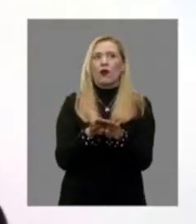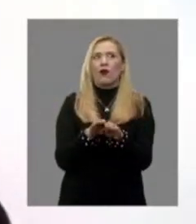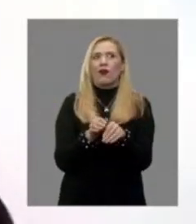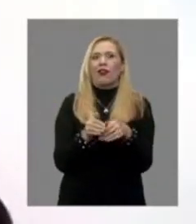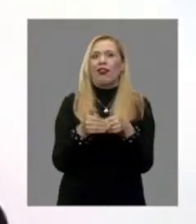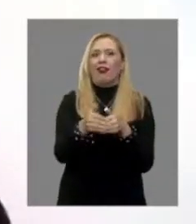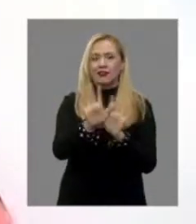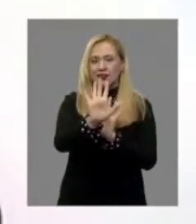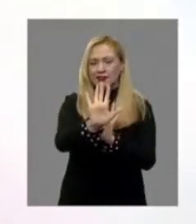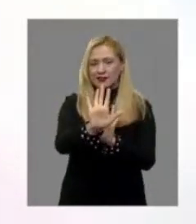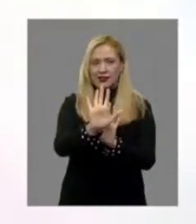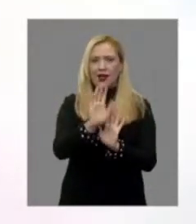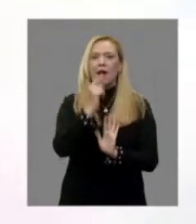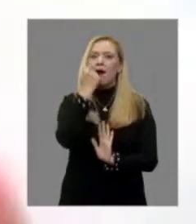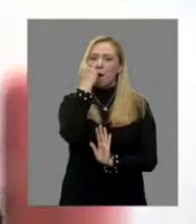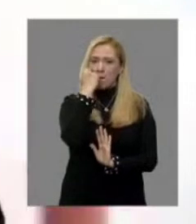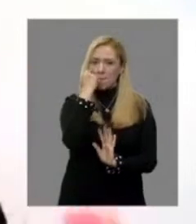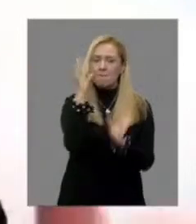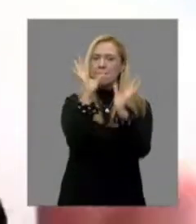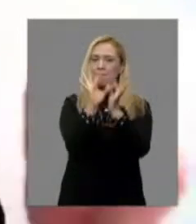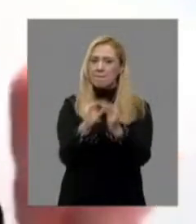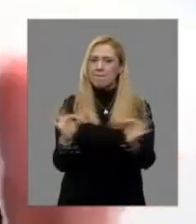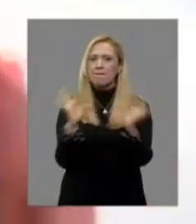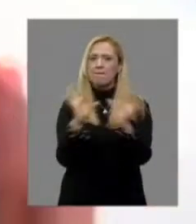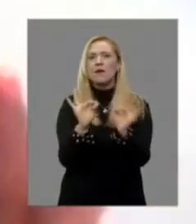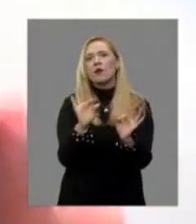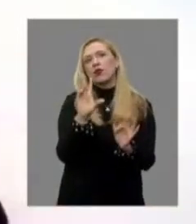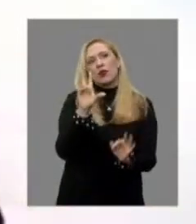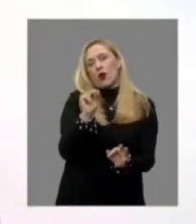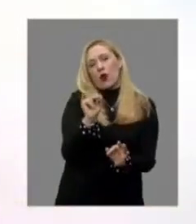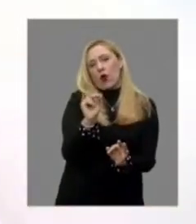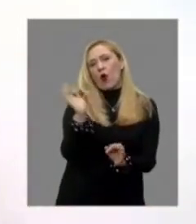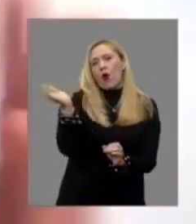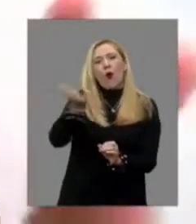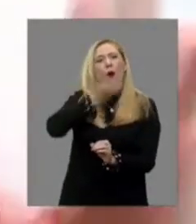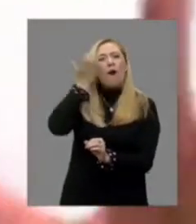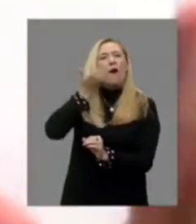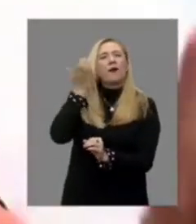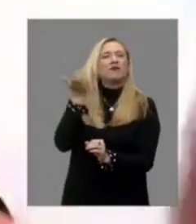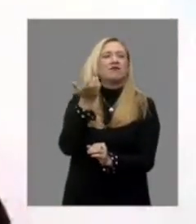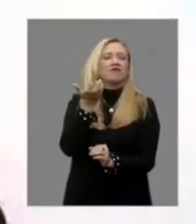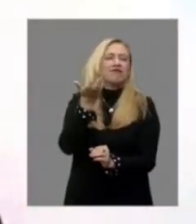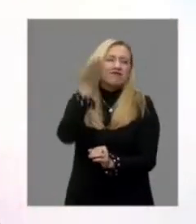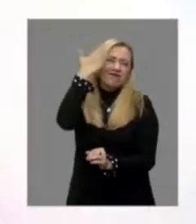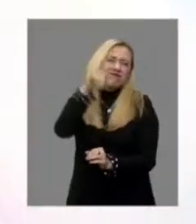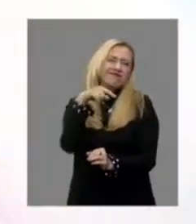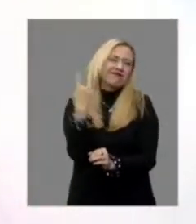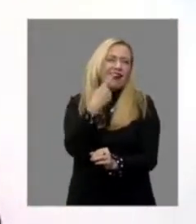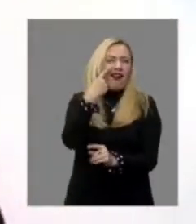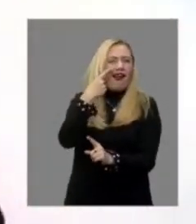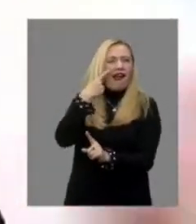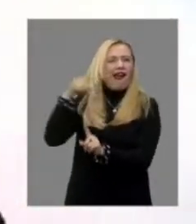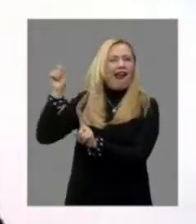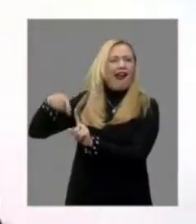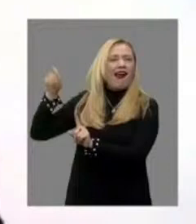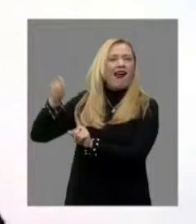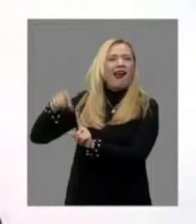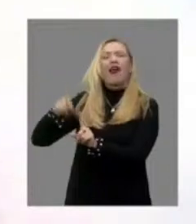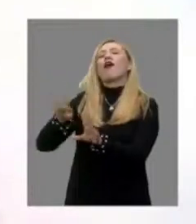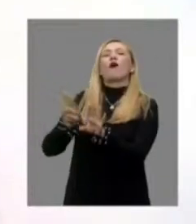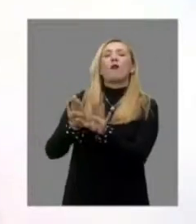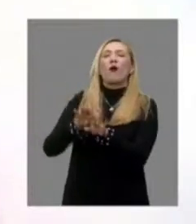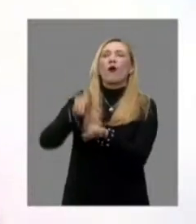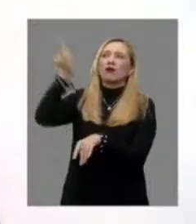no es, insisto, típico caso, o bueno, el caso de exclusión